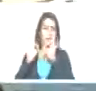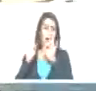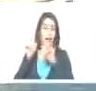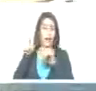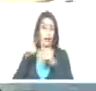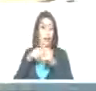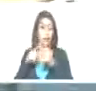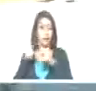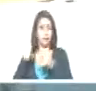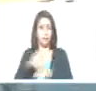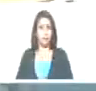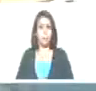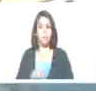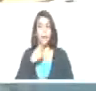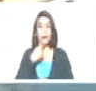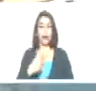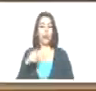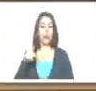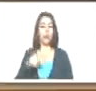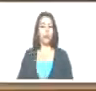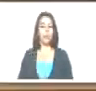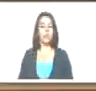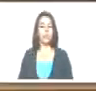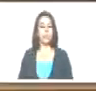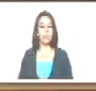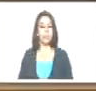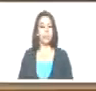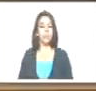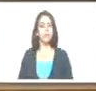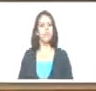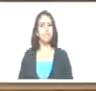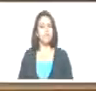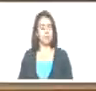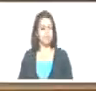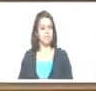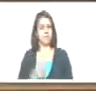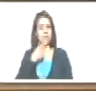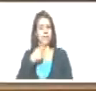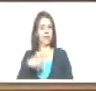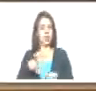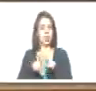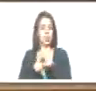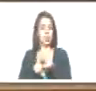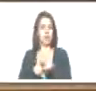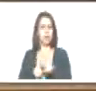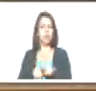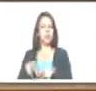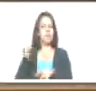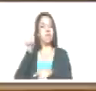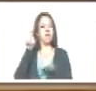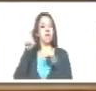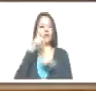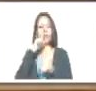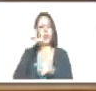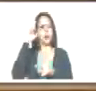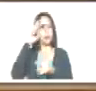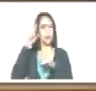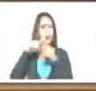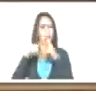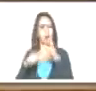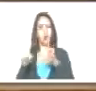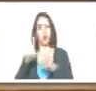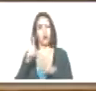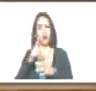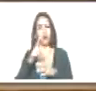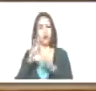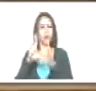Y lo dice de manera eufemística: en Venezuela no hay razones para no robar. No, eso es falso, eso es